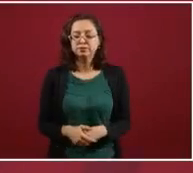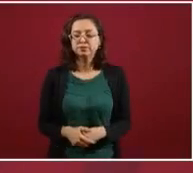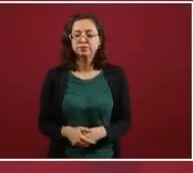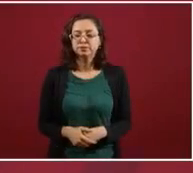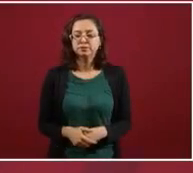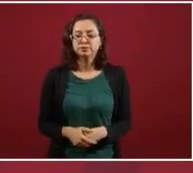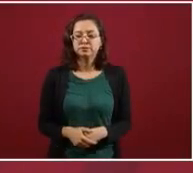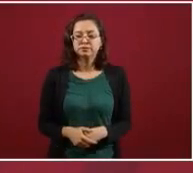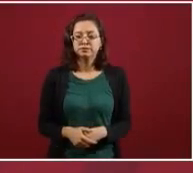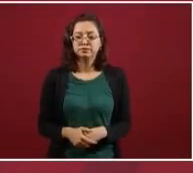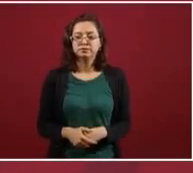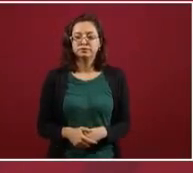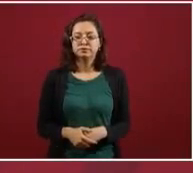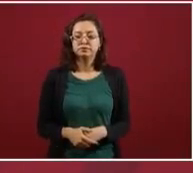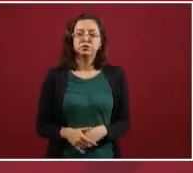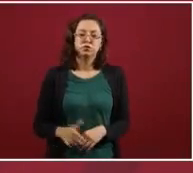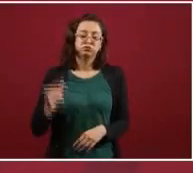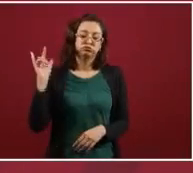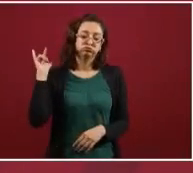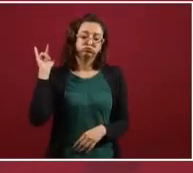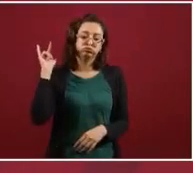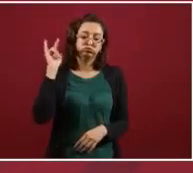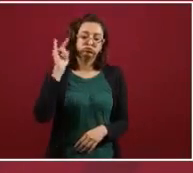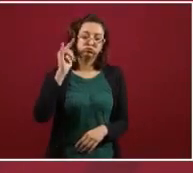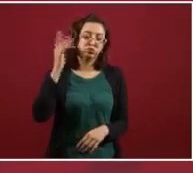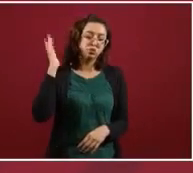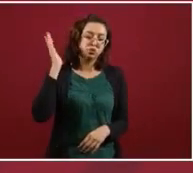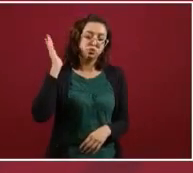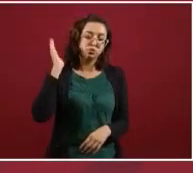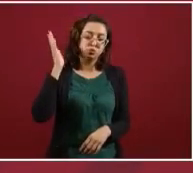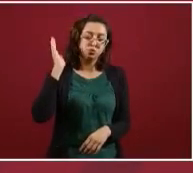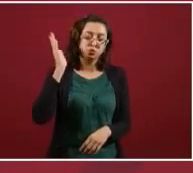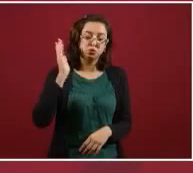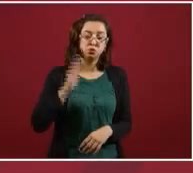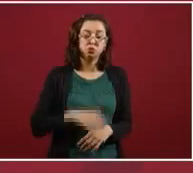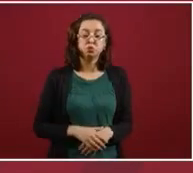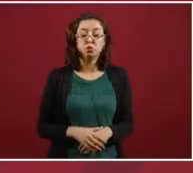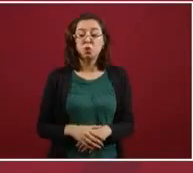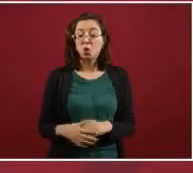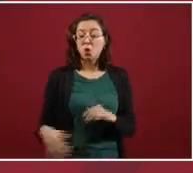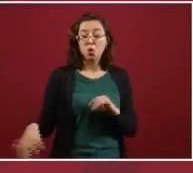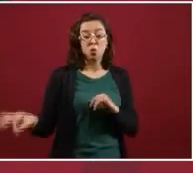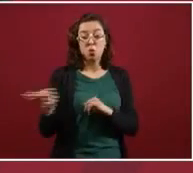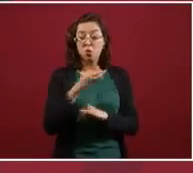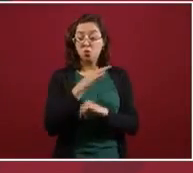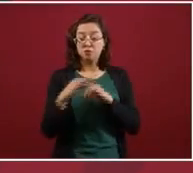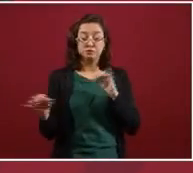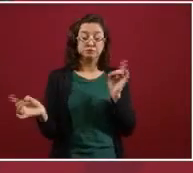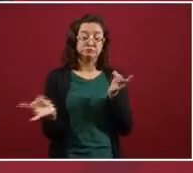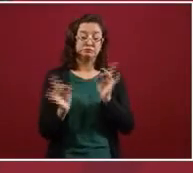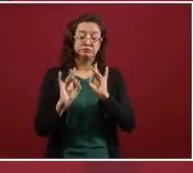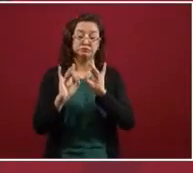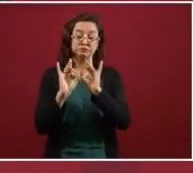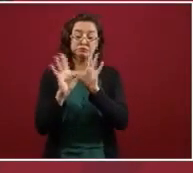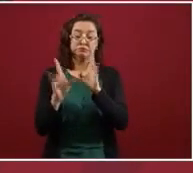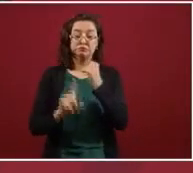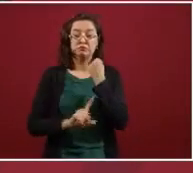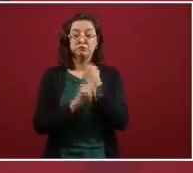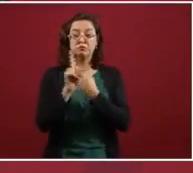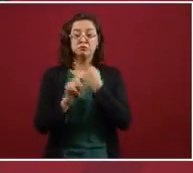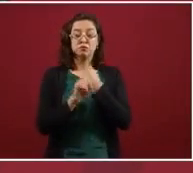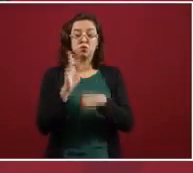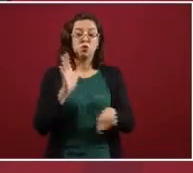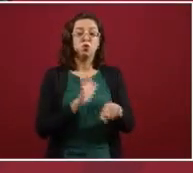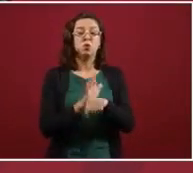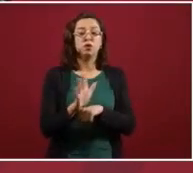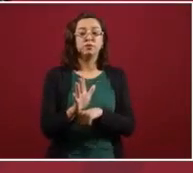va volando entonces entonces la última vicisitud que nos refiere es que hubo que rodear